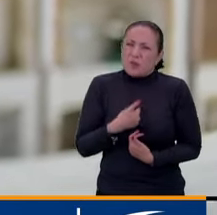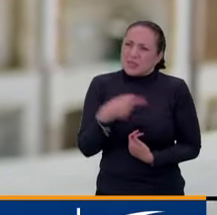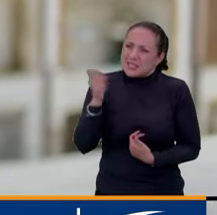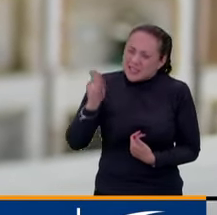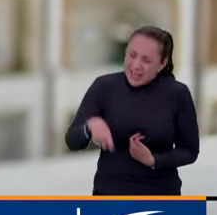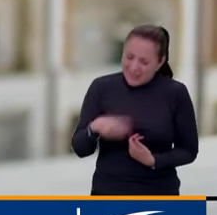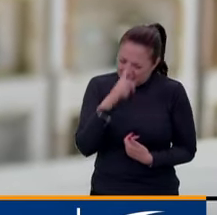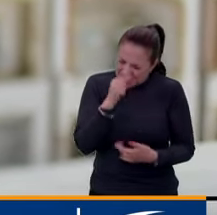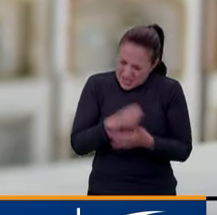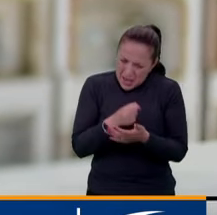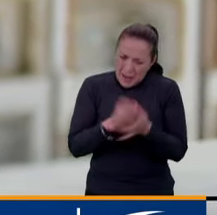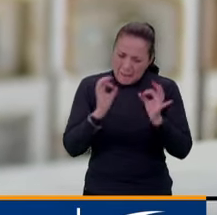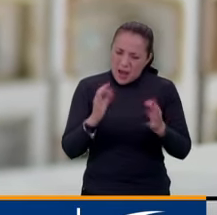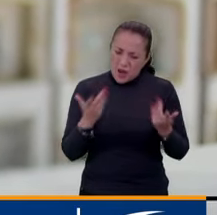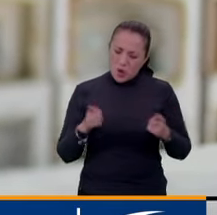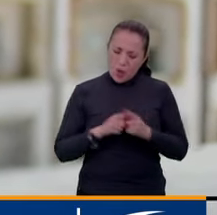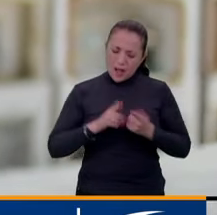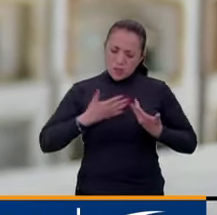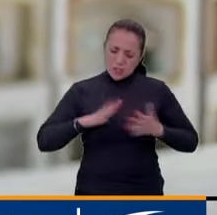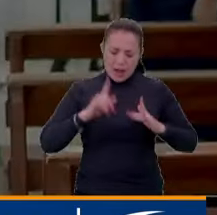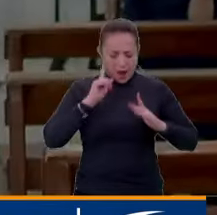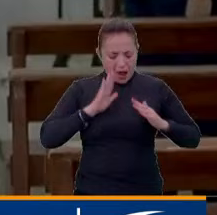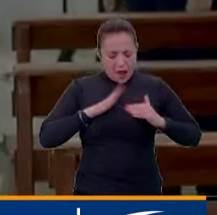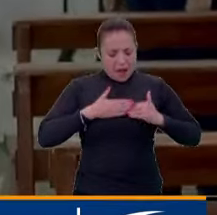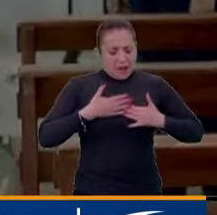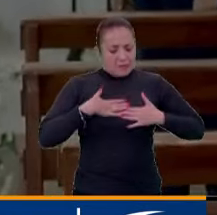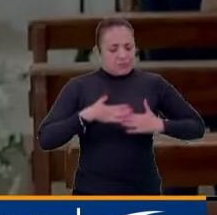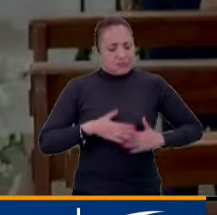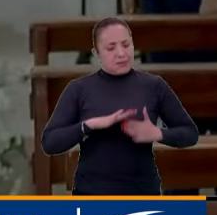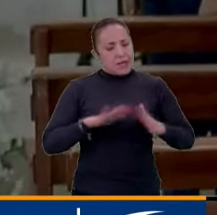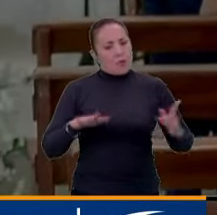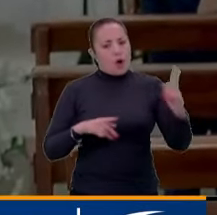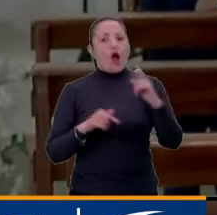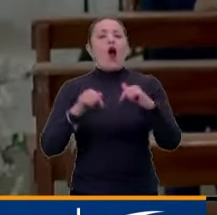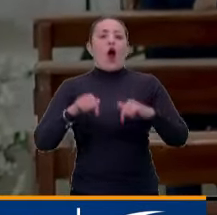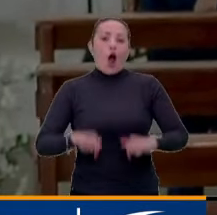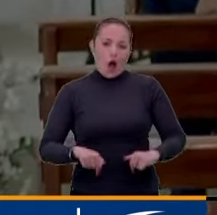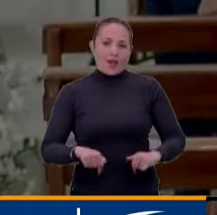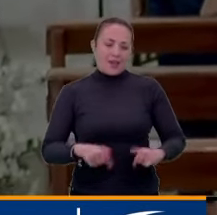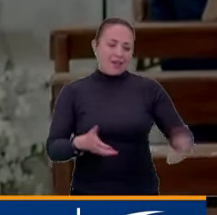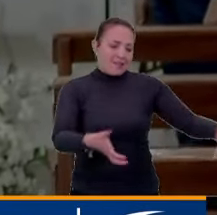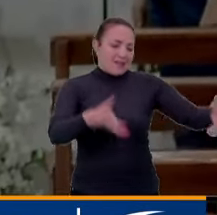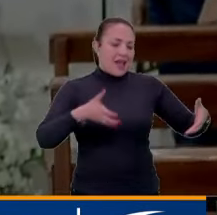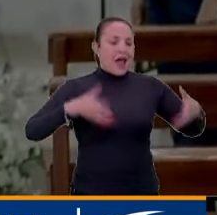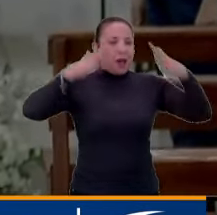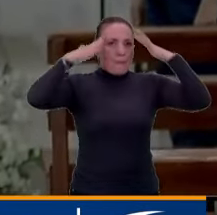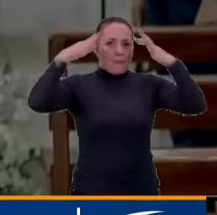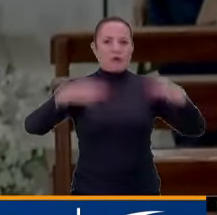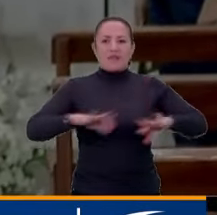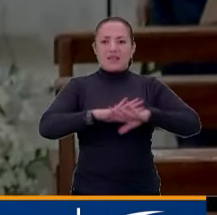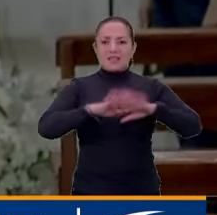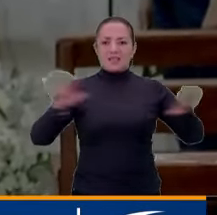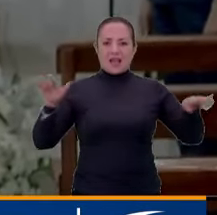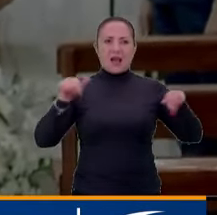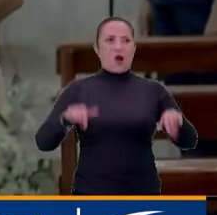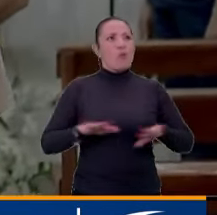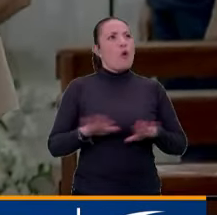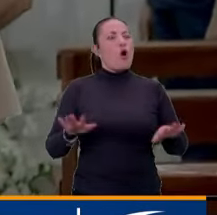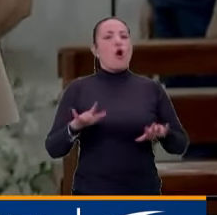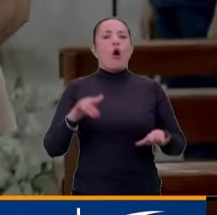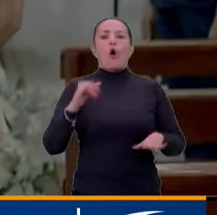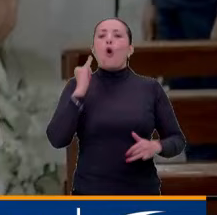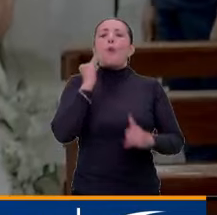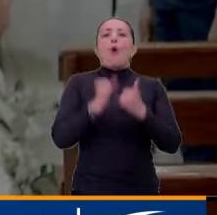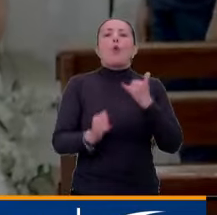un cierre que él terminara de llegar y pues hoy se completa ese ciclo se cumple como de cierta forma la última